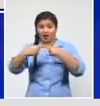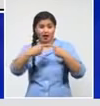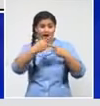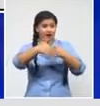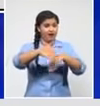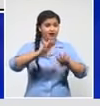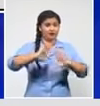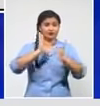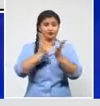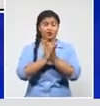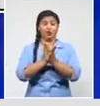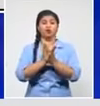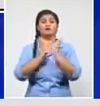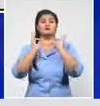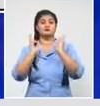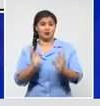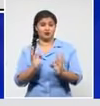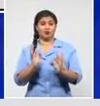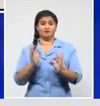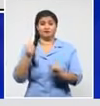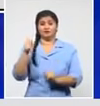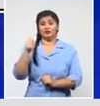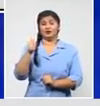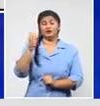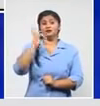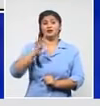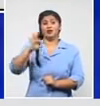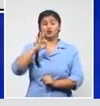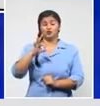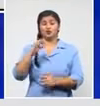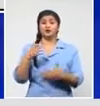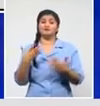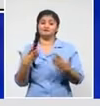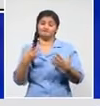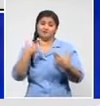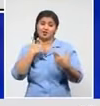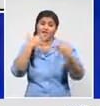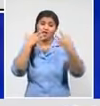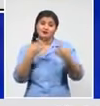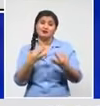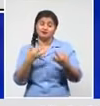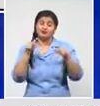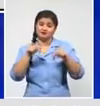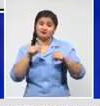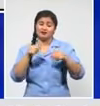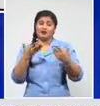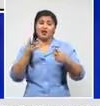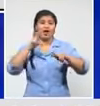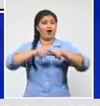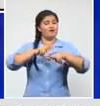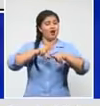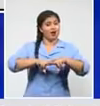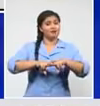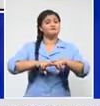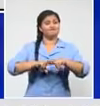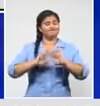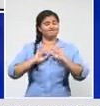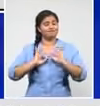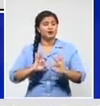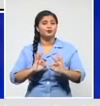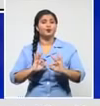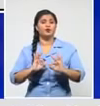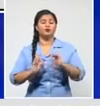realmente dice mucho de cómo se ha logrado controlar, además con acciones intensivas cada vez que